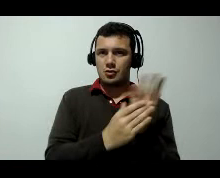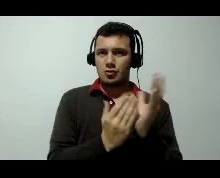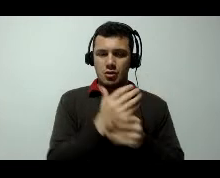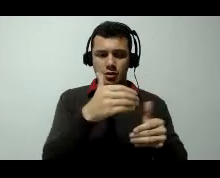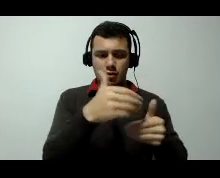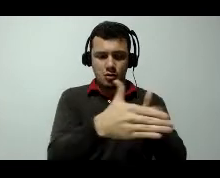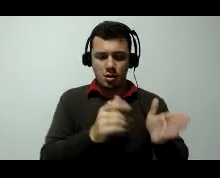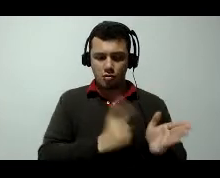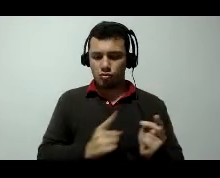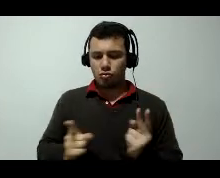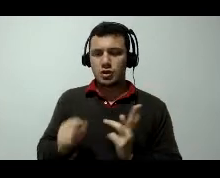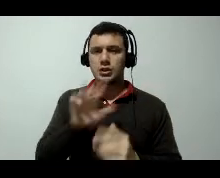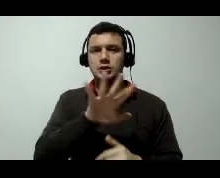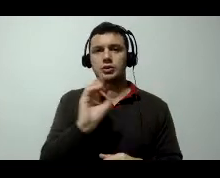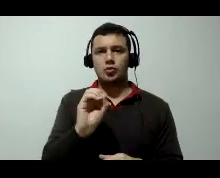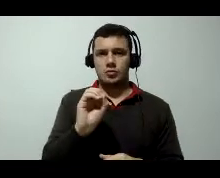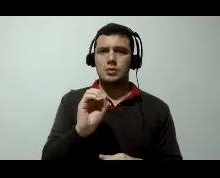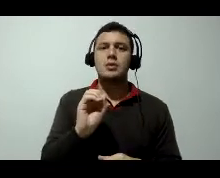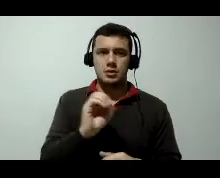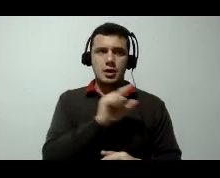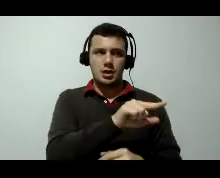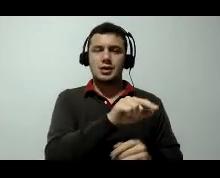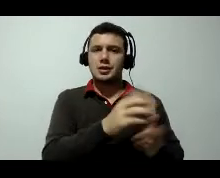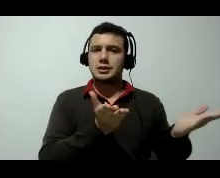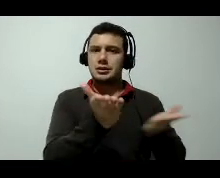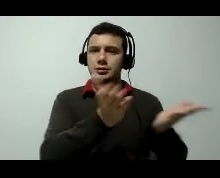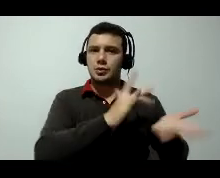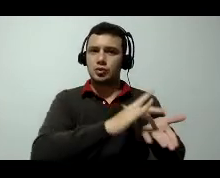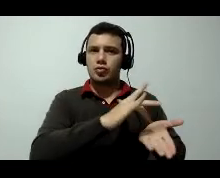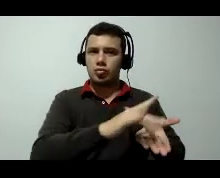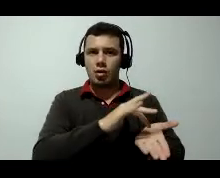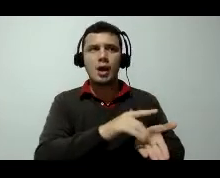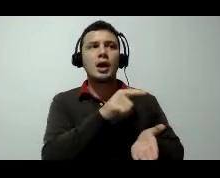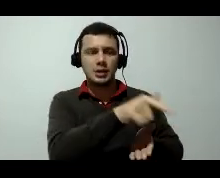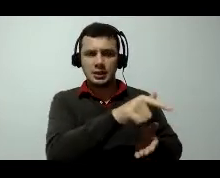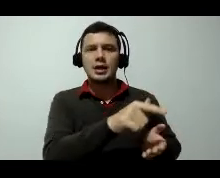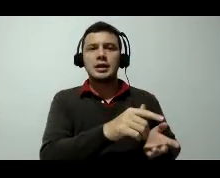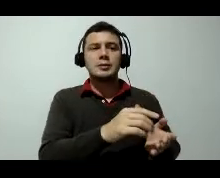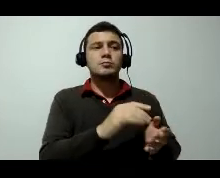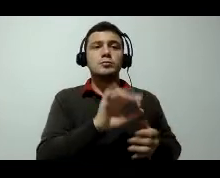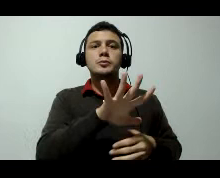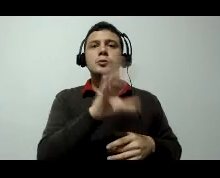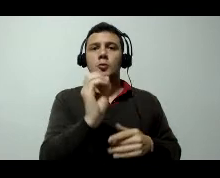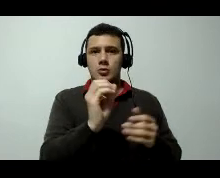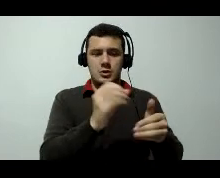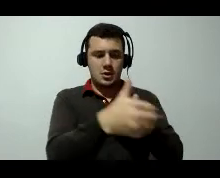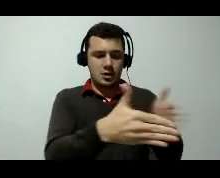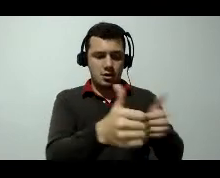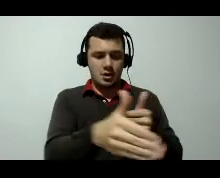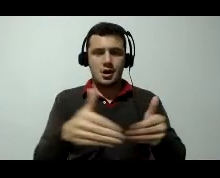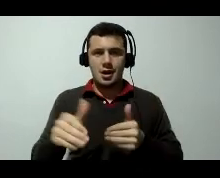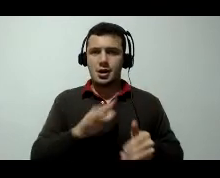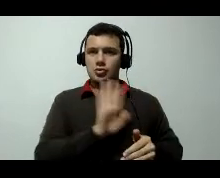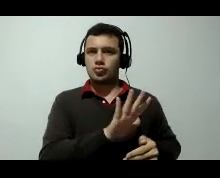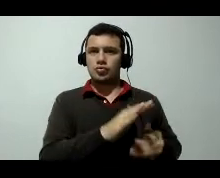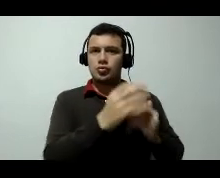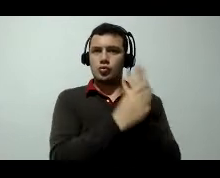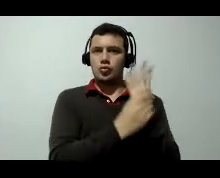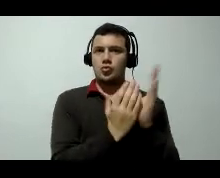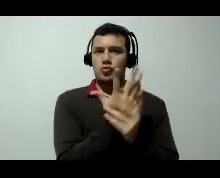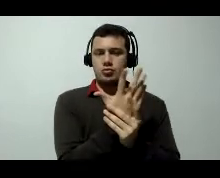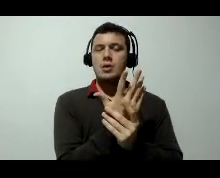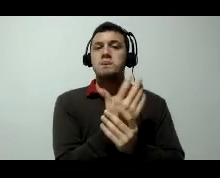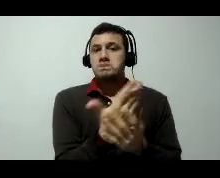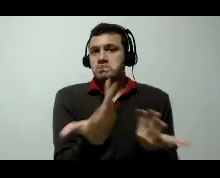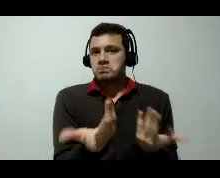servicio de urgencias, 50 cajas de guantes. ¿Por qué tengo que tener eso en cuenta ahora? Porque miren que la norma y las recomendaciones me están diciendo, venga, si usted va a atender un